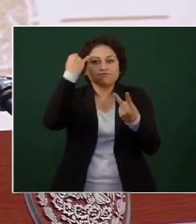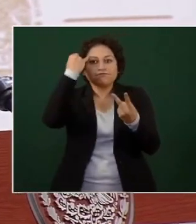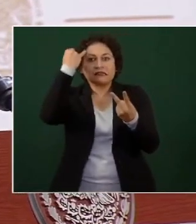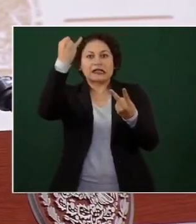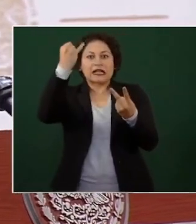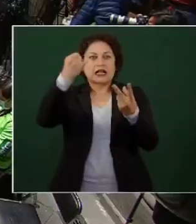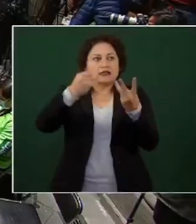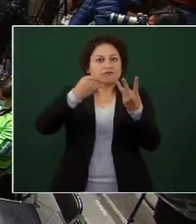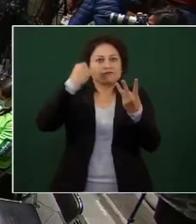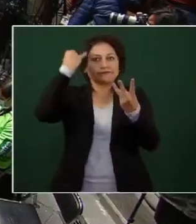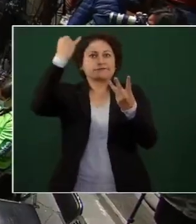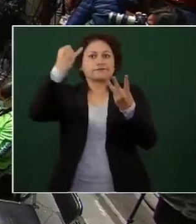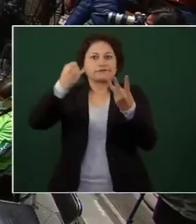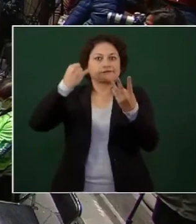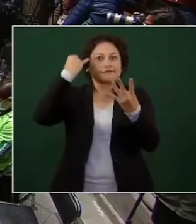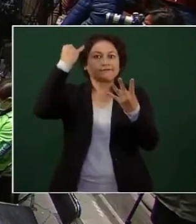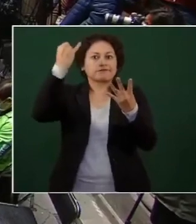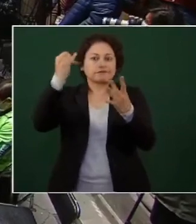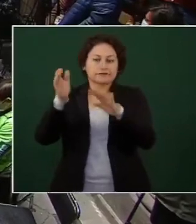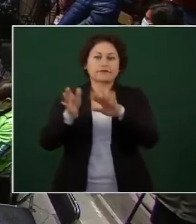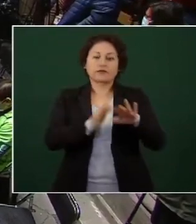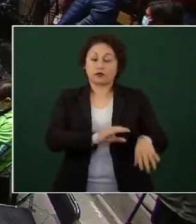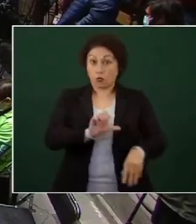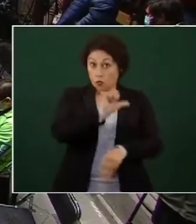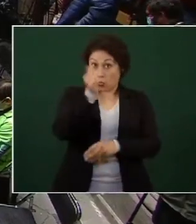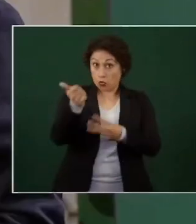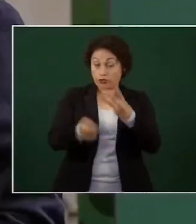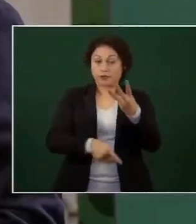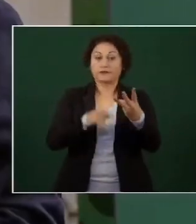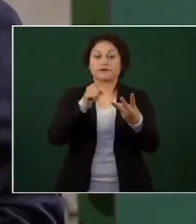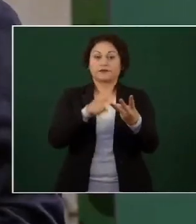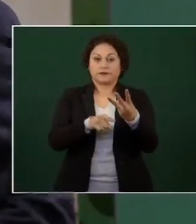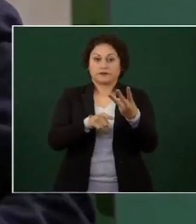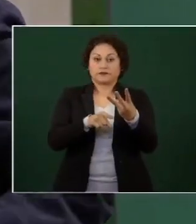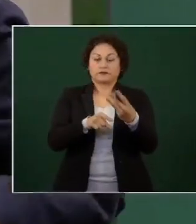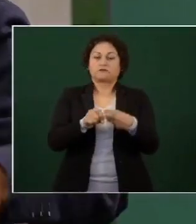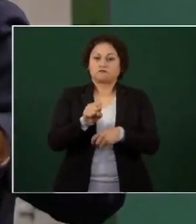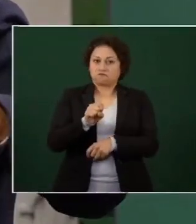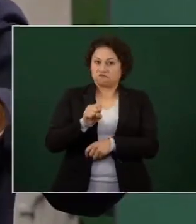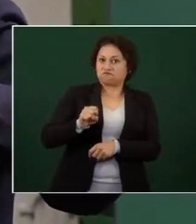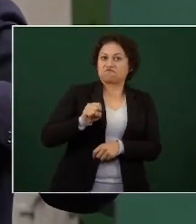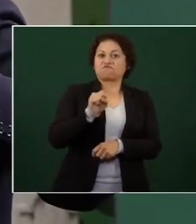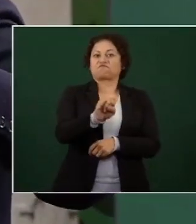Y la tercera es que sí está involucrado,